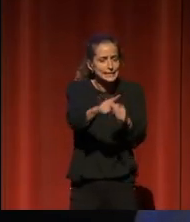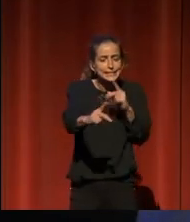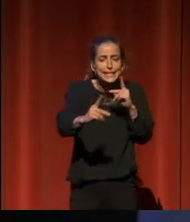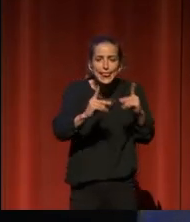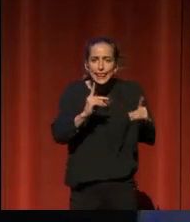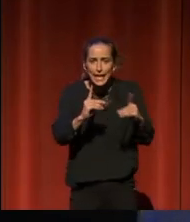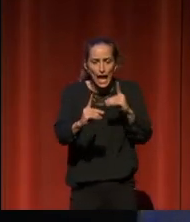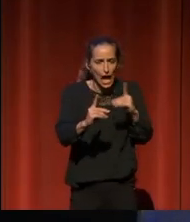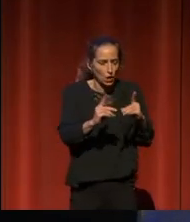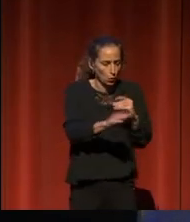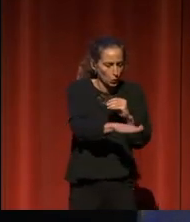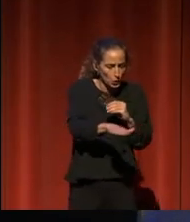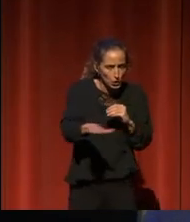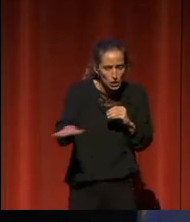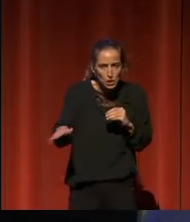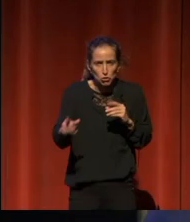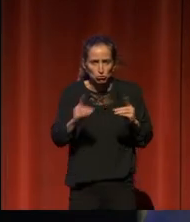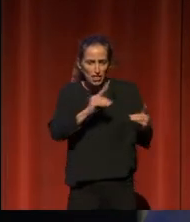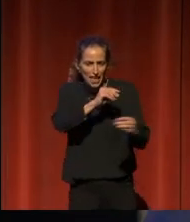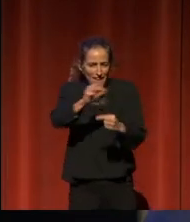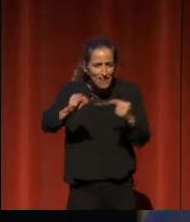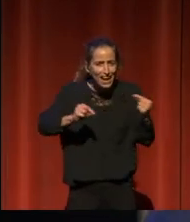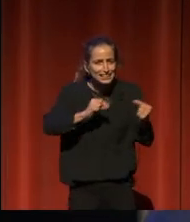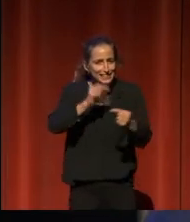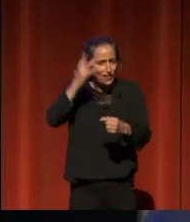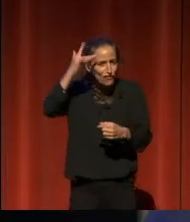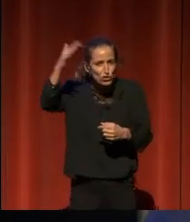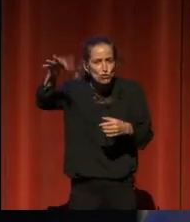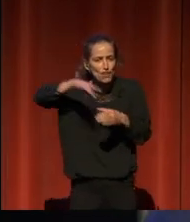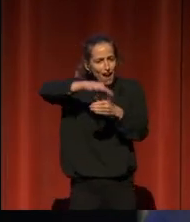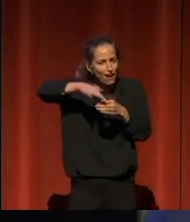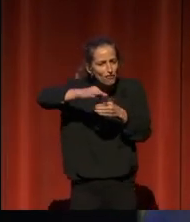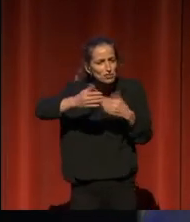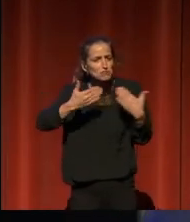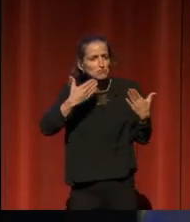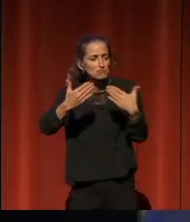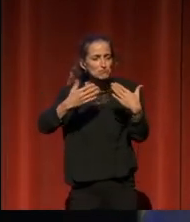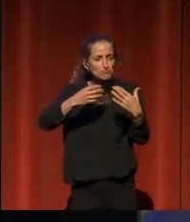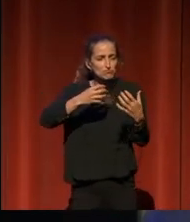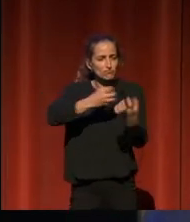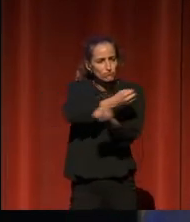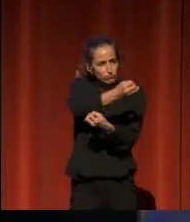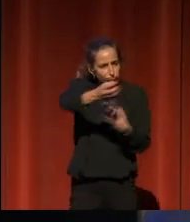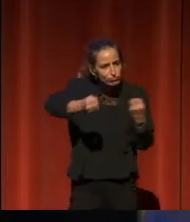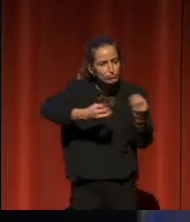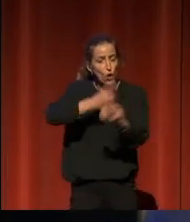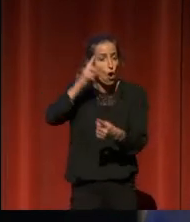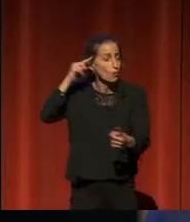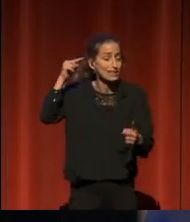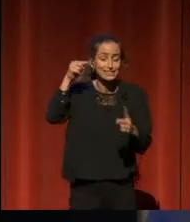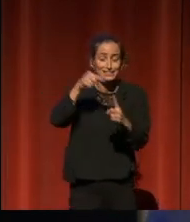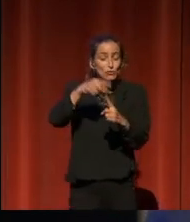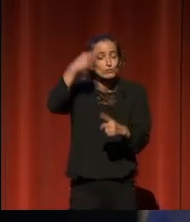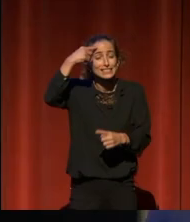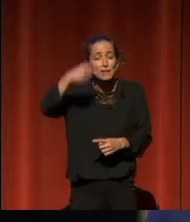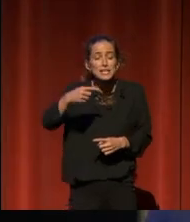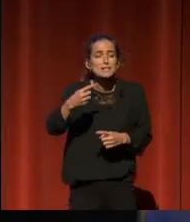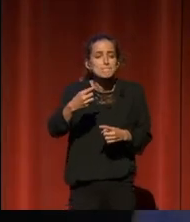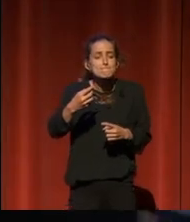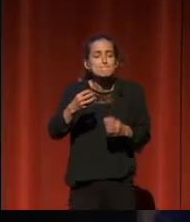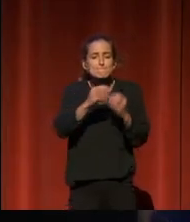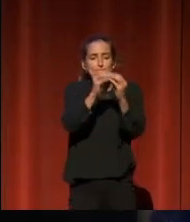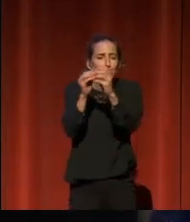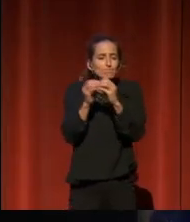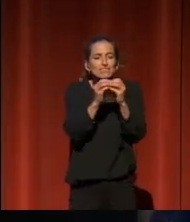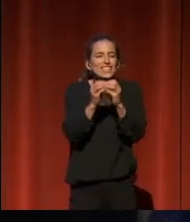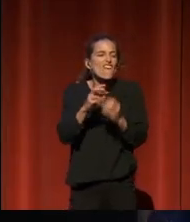o los cafés De filosofía para discutir para debatir Cuáles son los valores que consideramos importantes en la